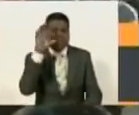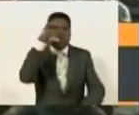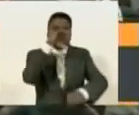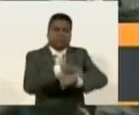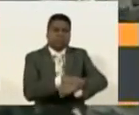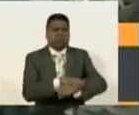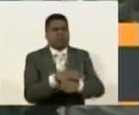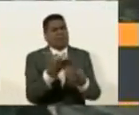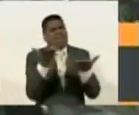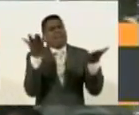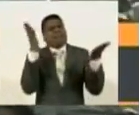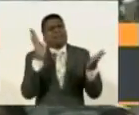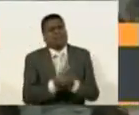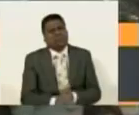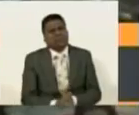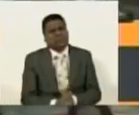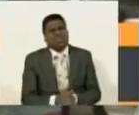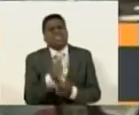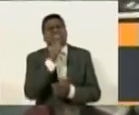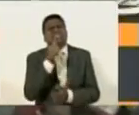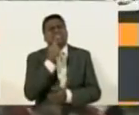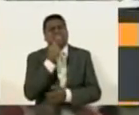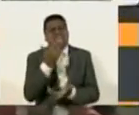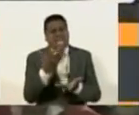¿Qué es eso? ¿Quién sembró eso aquí?